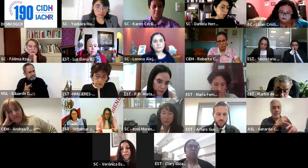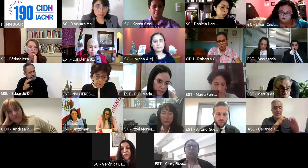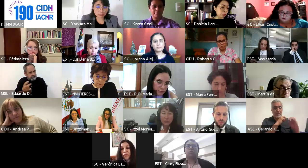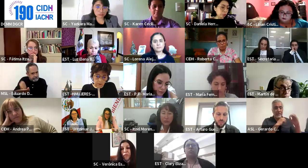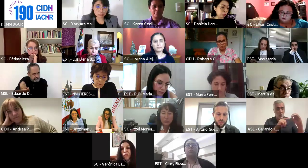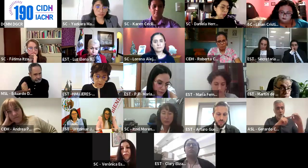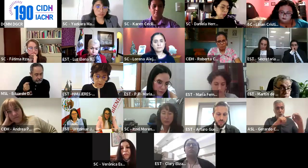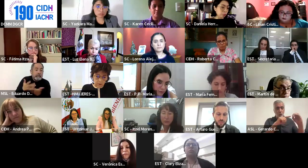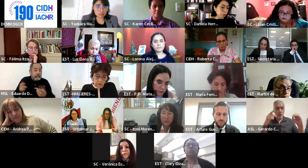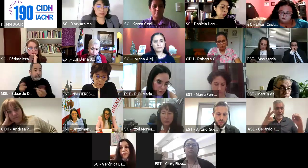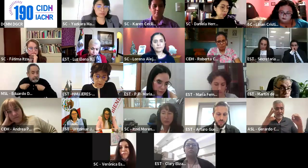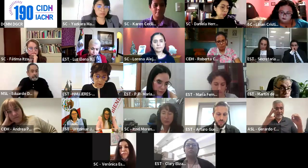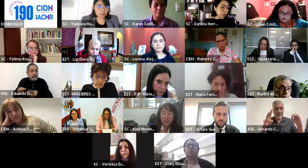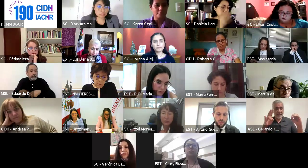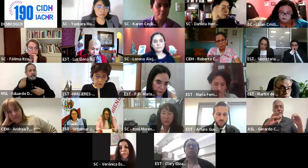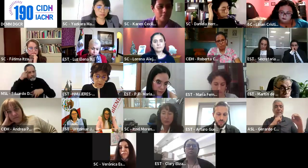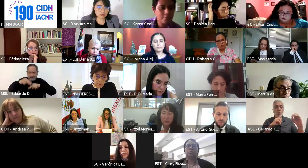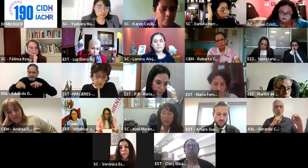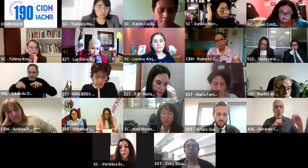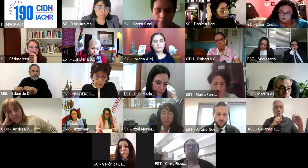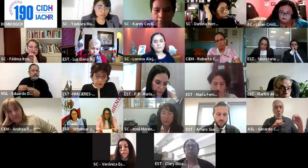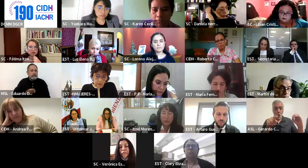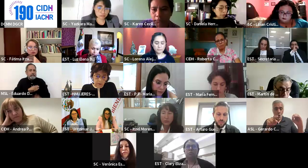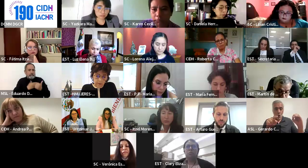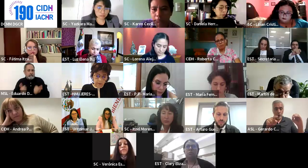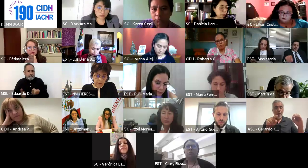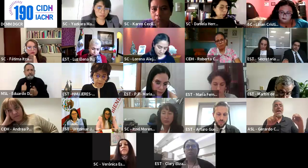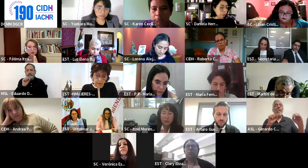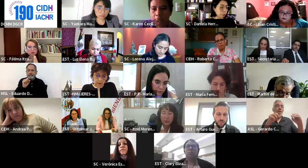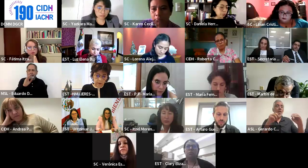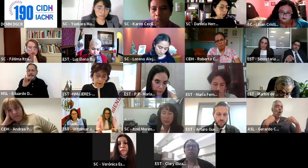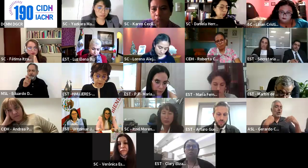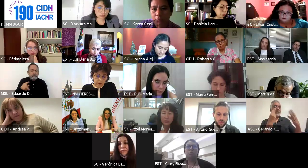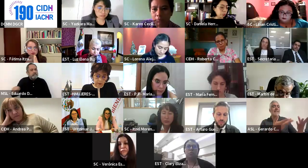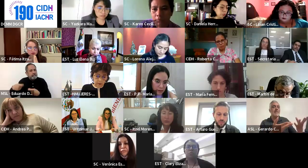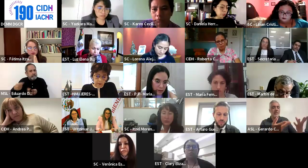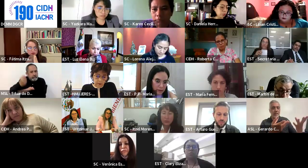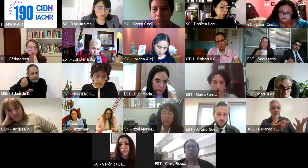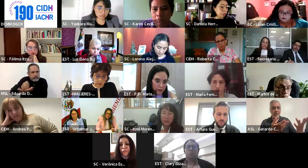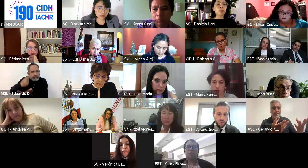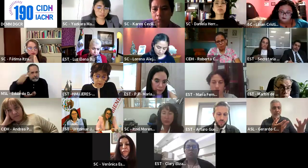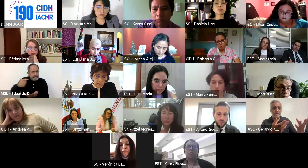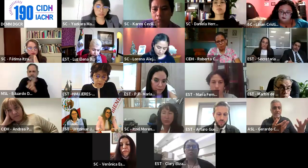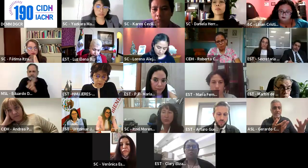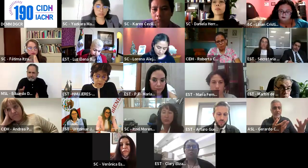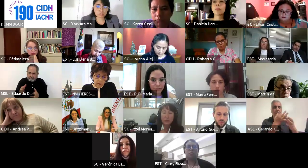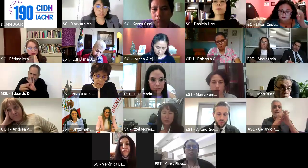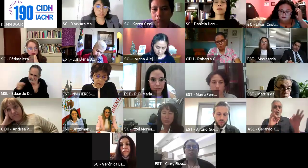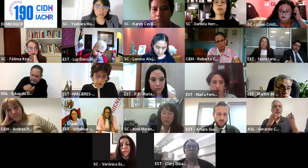2022 también se les entregan los vales para el bienestar, que proporciona servicios gratuitos de terapias de rehabilitación. Muchas gracias.